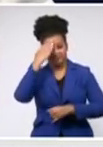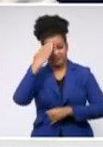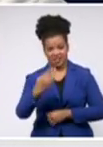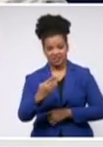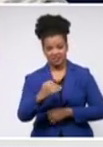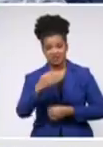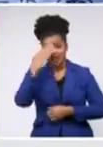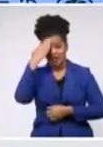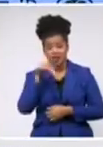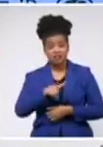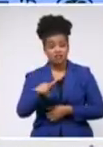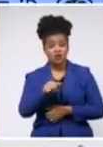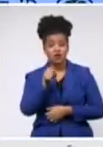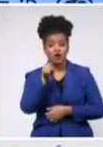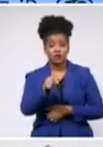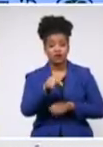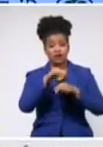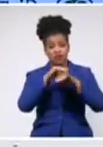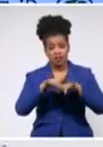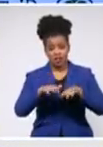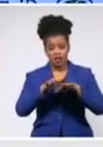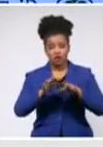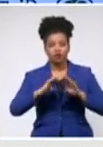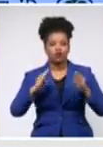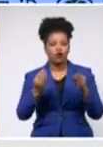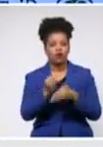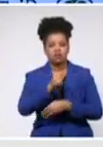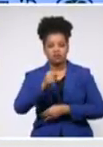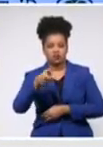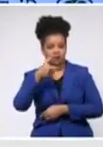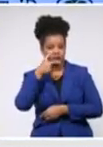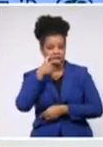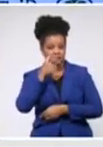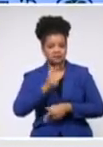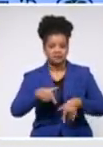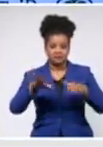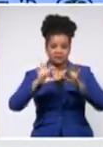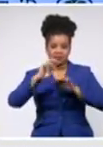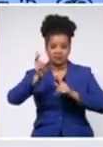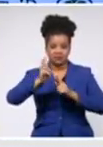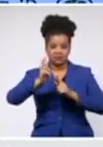agradecimiento también para usted y, por supuesto, para todos los que nos siguen. Devolvemos la señal a los estudios centrales.